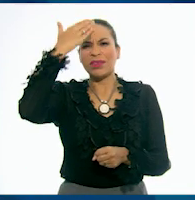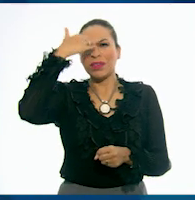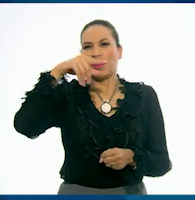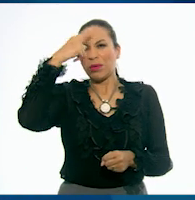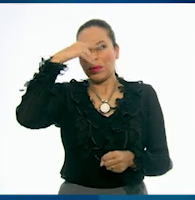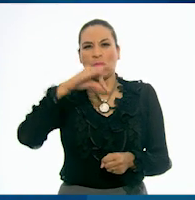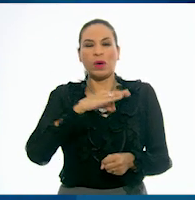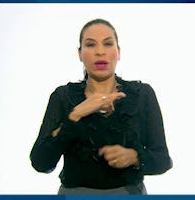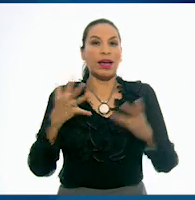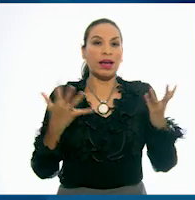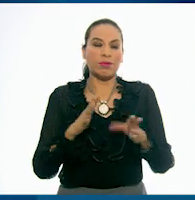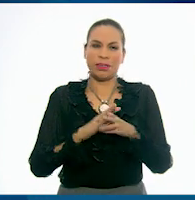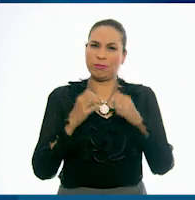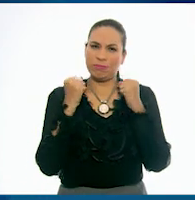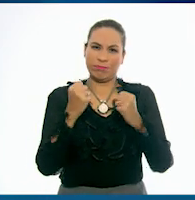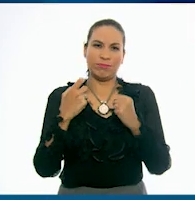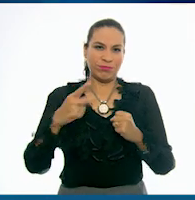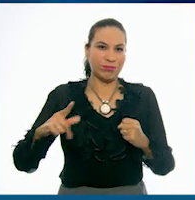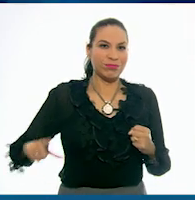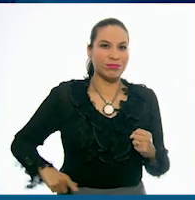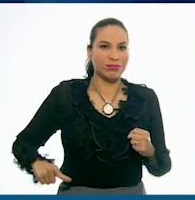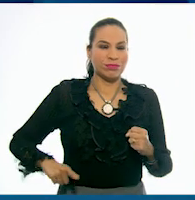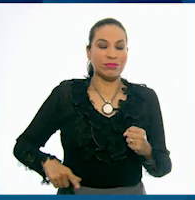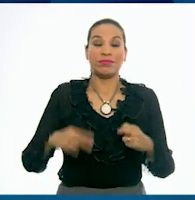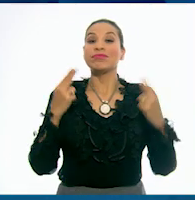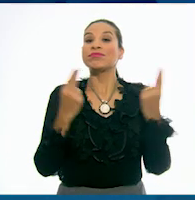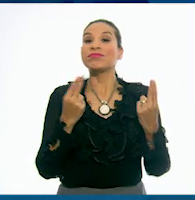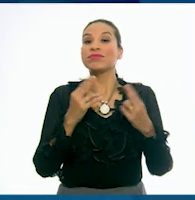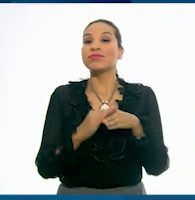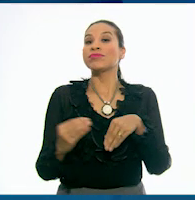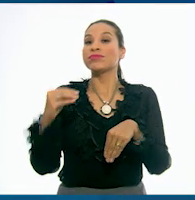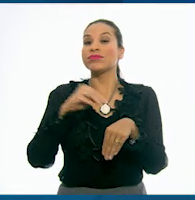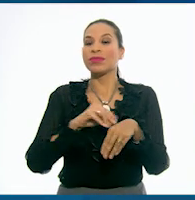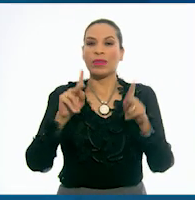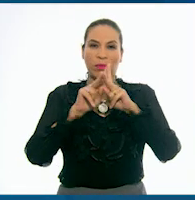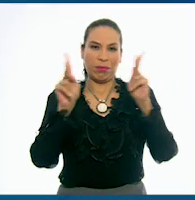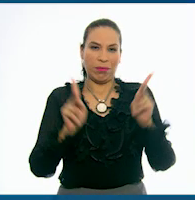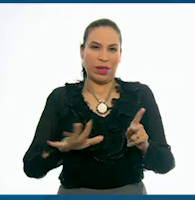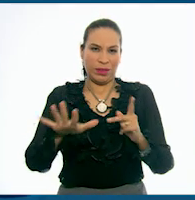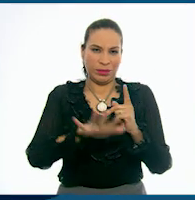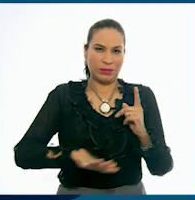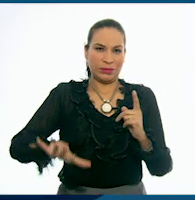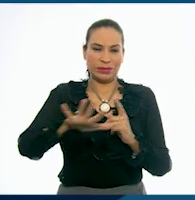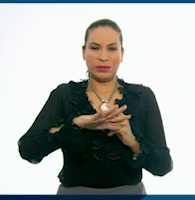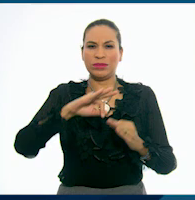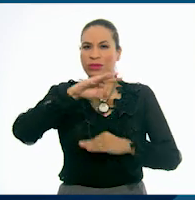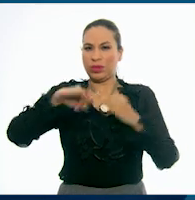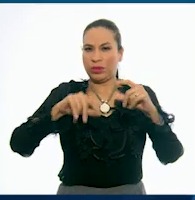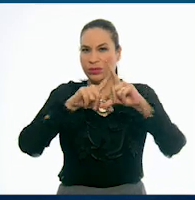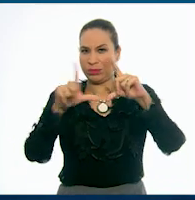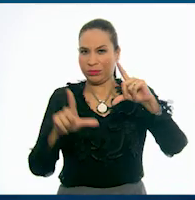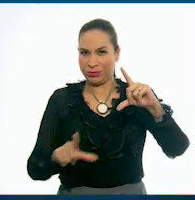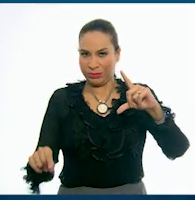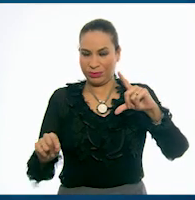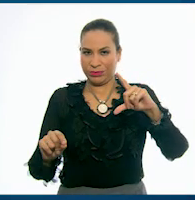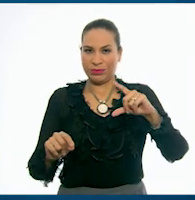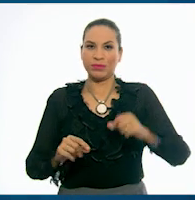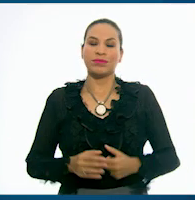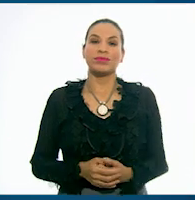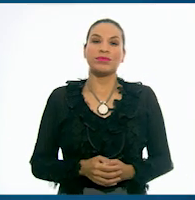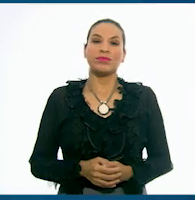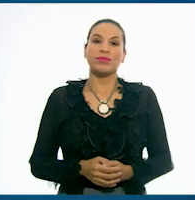para poder hacer fuerte su gobierno, era necesario establecer la paz pública a lo largo y ancho de todo el